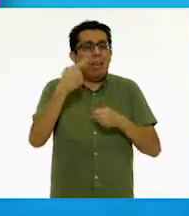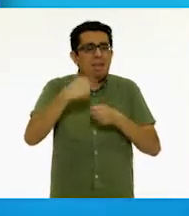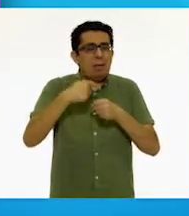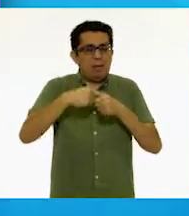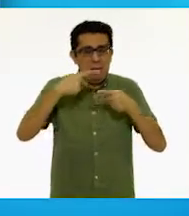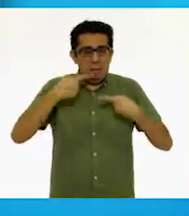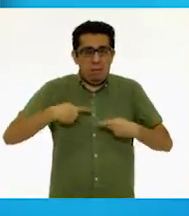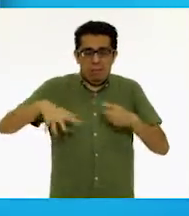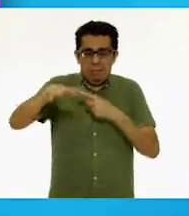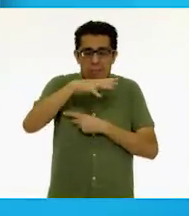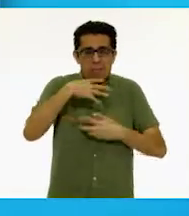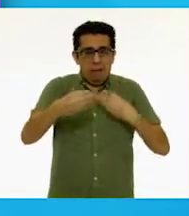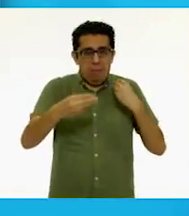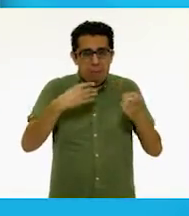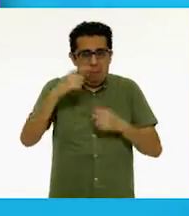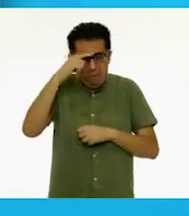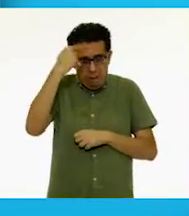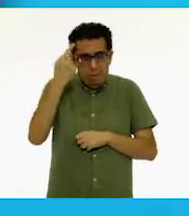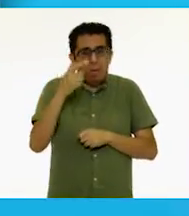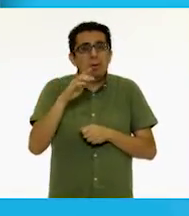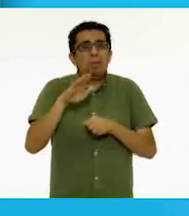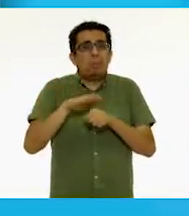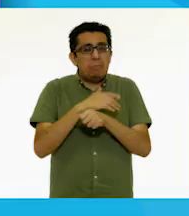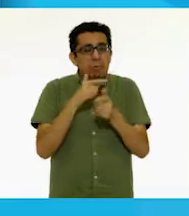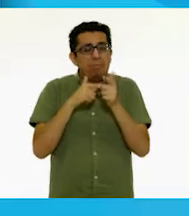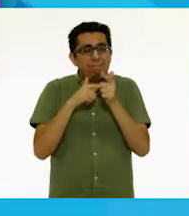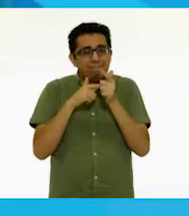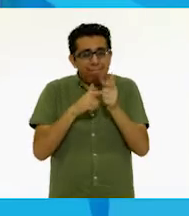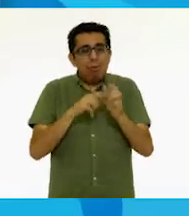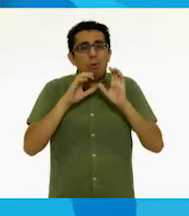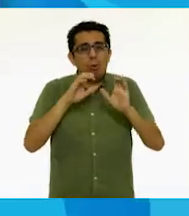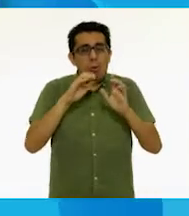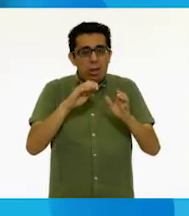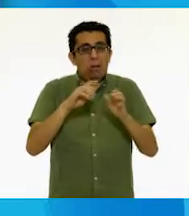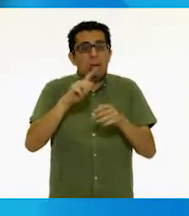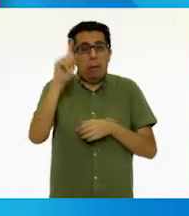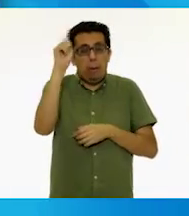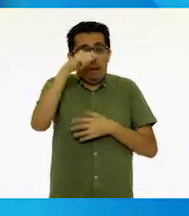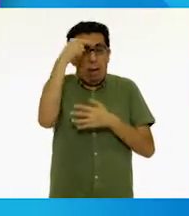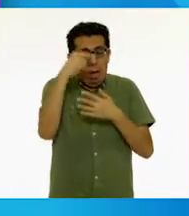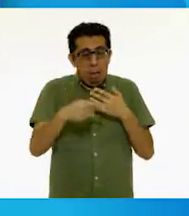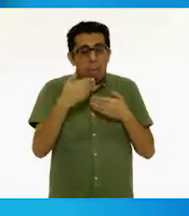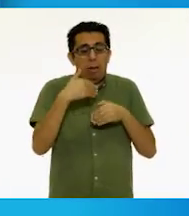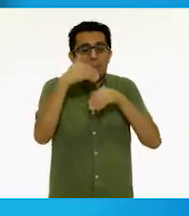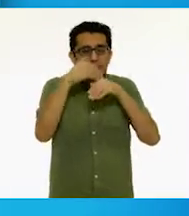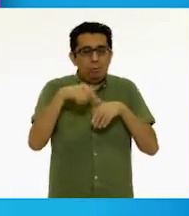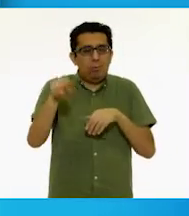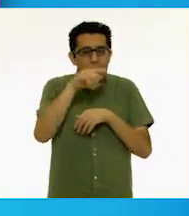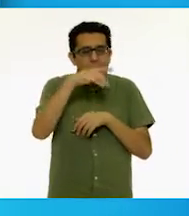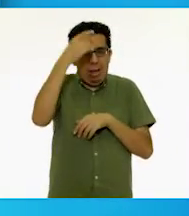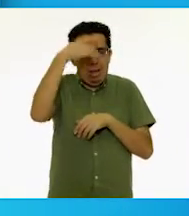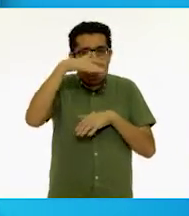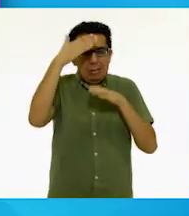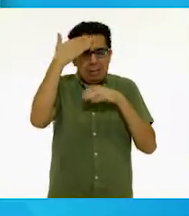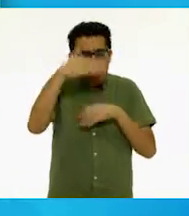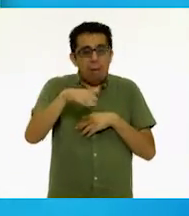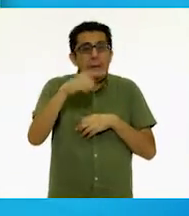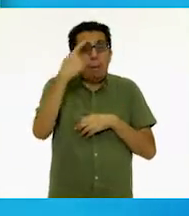las personas. Por eso hay que continuar cuidándonos siguiendo las buenas prácticas que ya todos conocemos para evitar